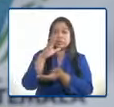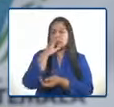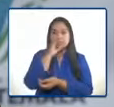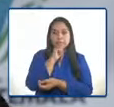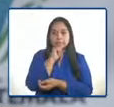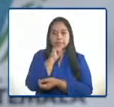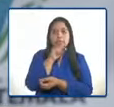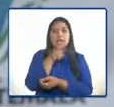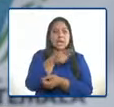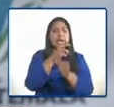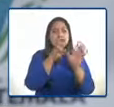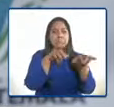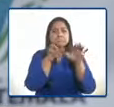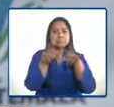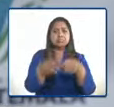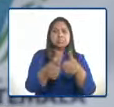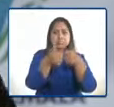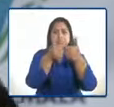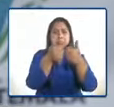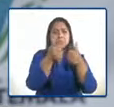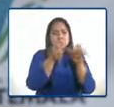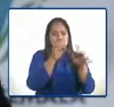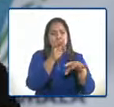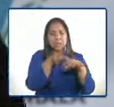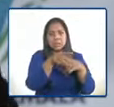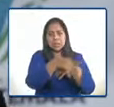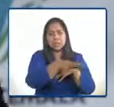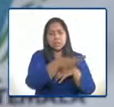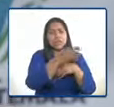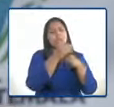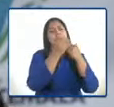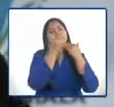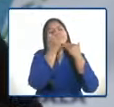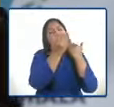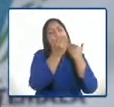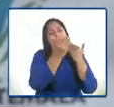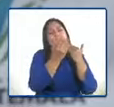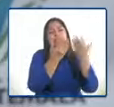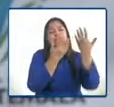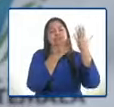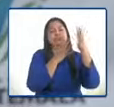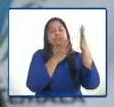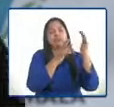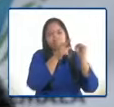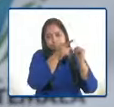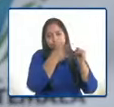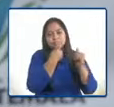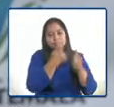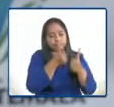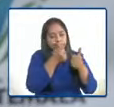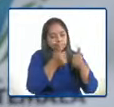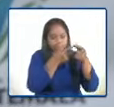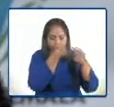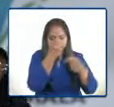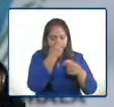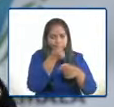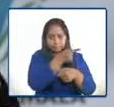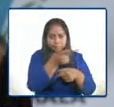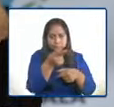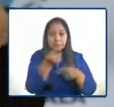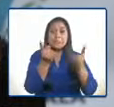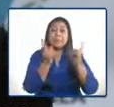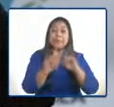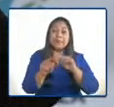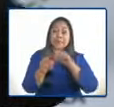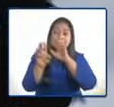buen personal dentro de la Secretaría de Bienestar Social, y la cual quiero agradecer y felicitar por su excelente trabajo. Sin embargo, estas personas